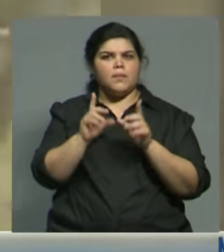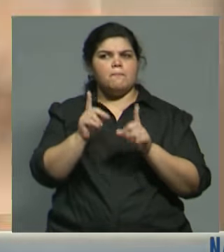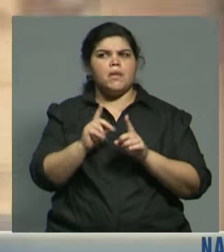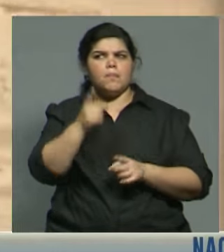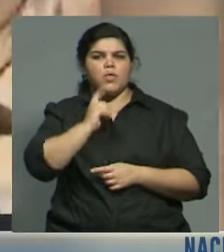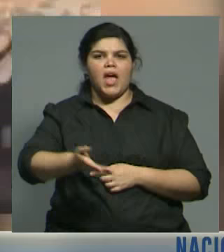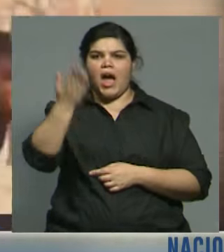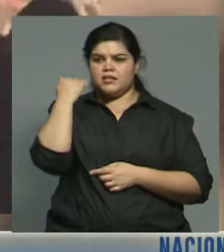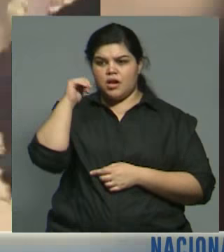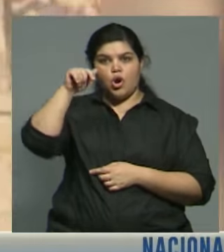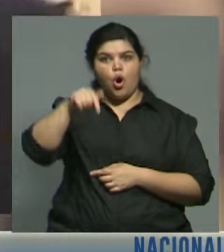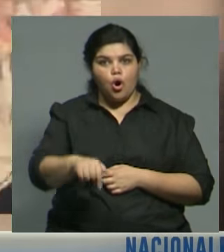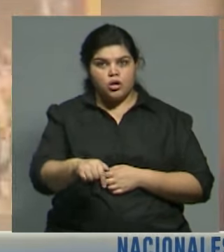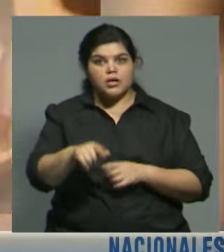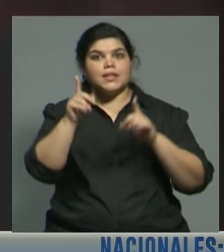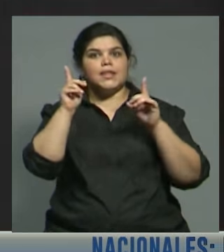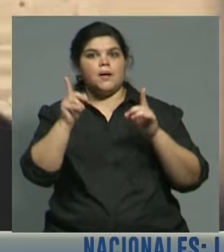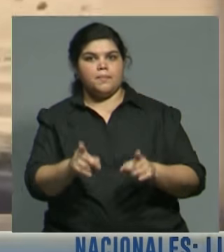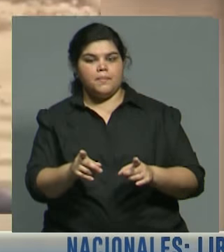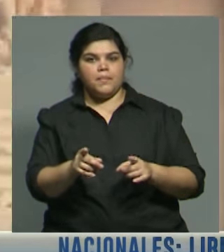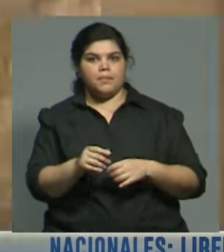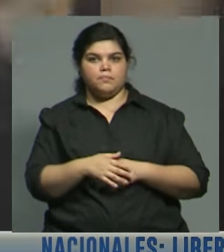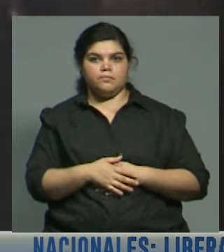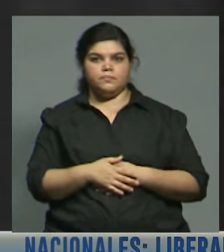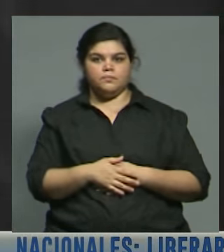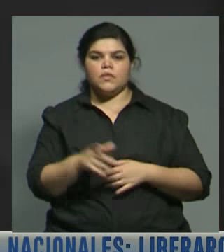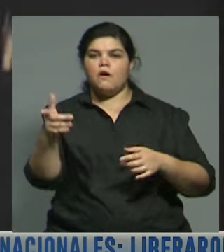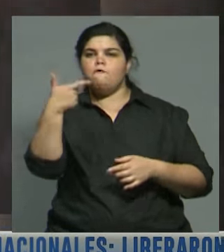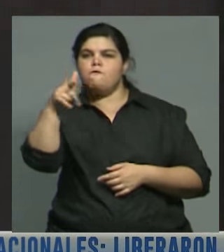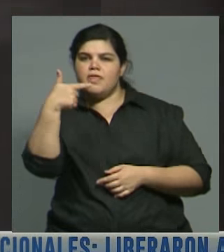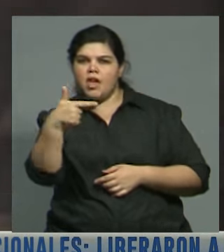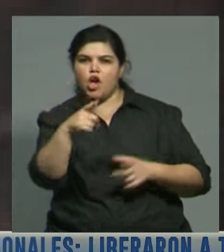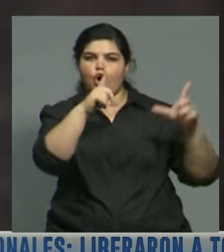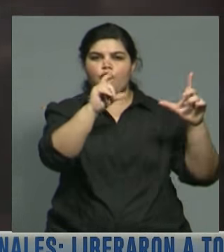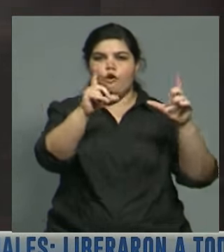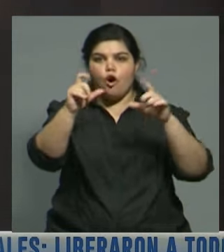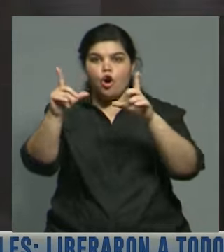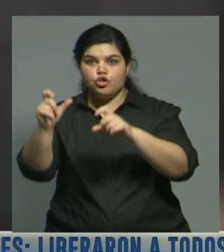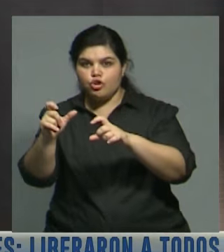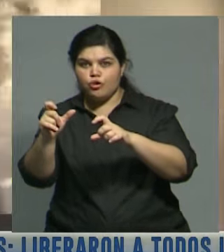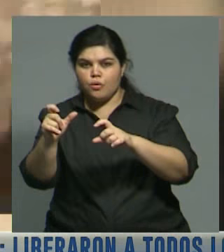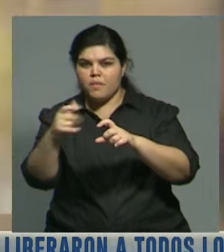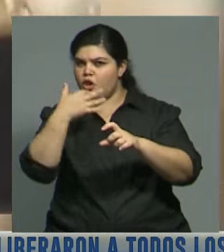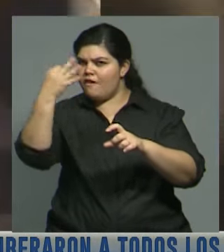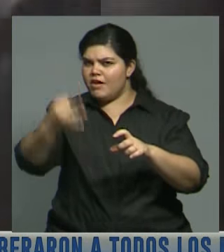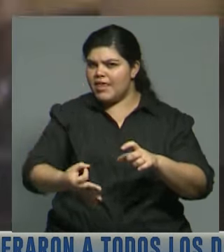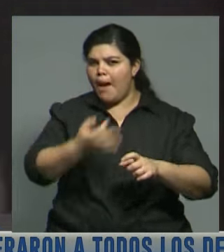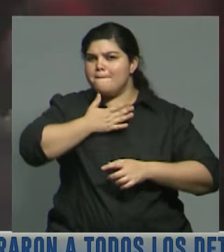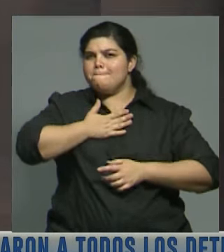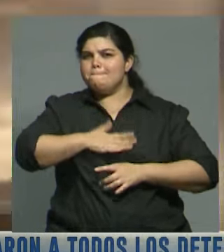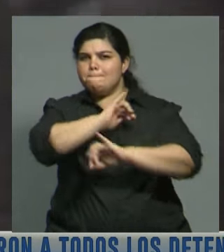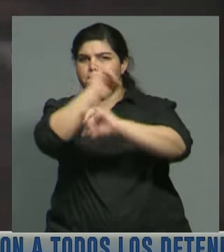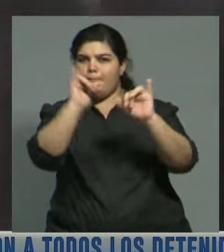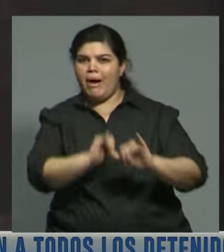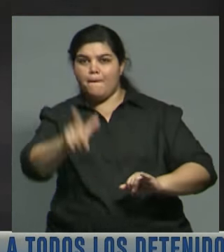todo en el día de hoy ha empezado a aparecer evidencia, sobre todo en términos de videos y de fotografías, de que no fue tan pasiva la acción de la